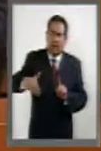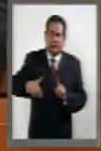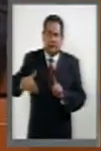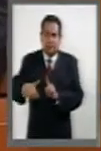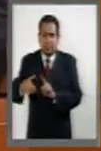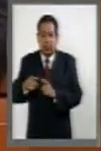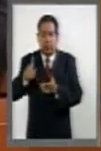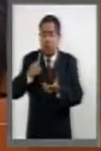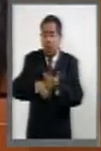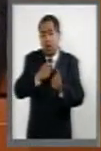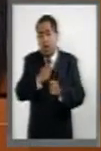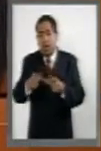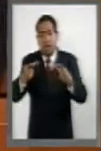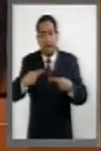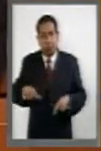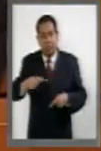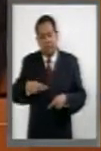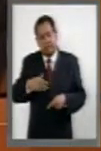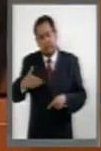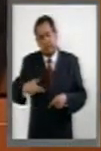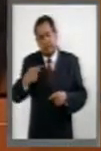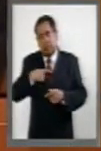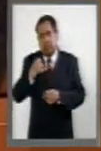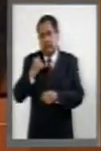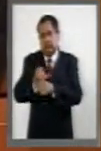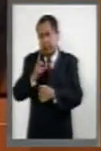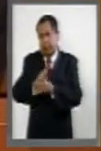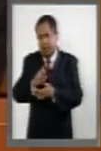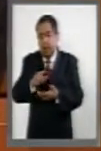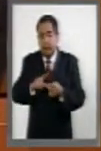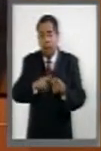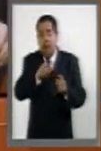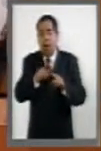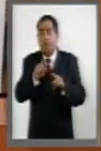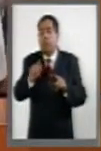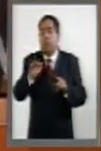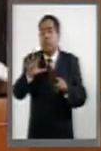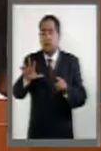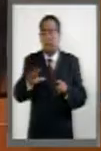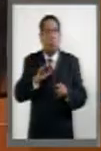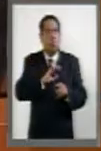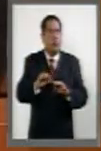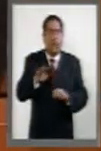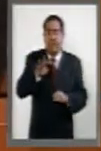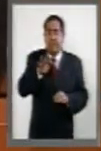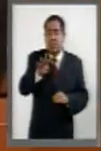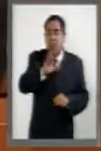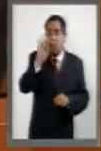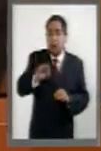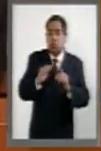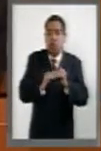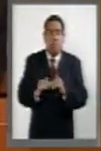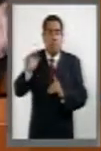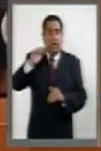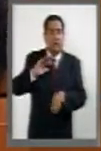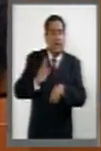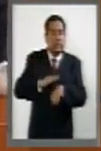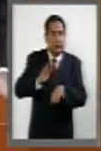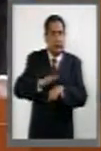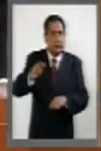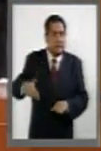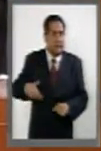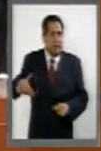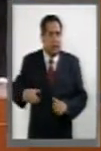lesiones incapacitantes por millones de horas hombre a 0.45, un incremento de casi el 19%. Como ya lo señalaba,